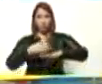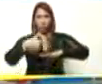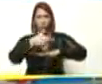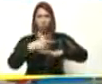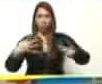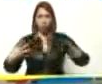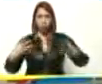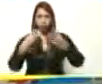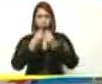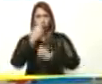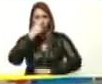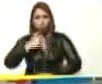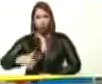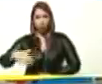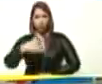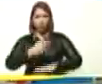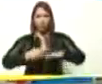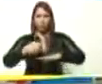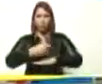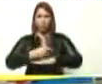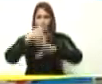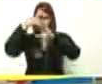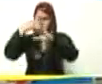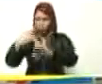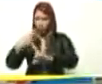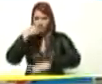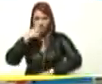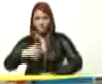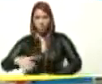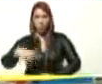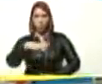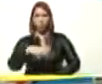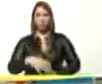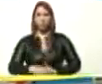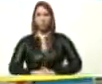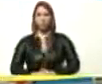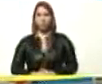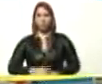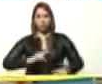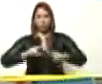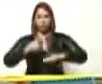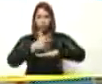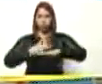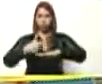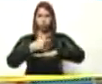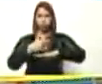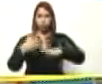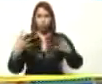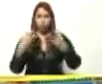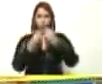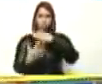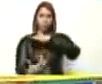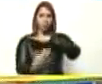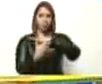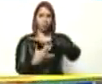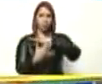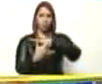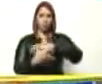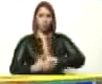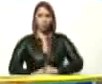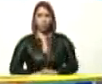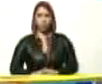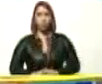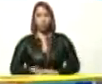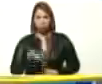pueblo del gobernar obedeciendo al pueblo de gobernar con las tecnologías que están a nuestro